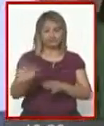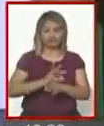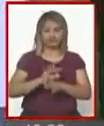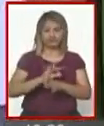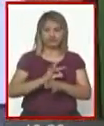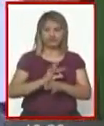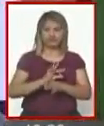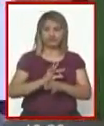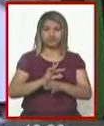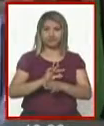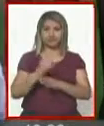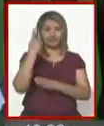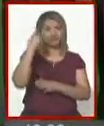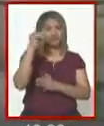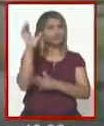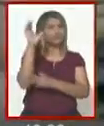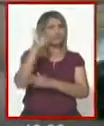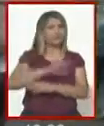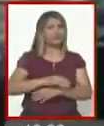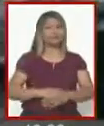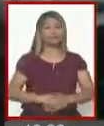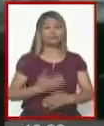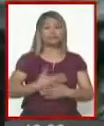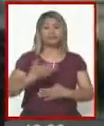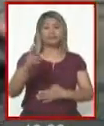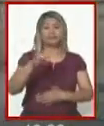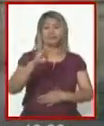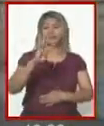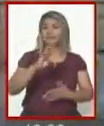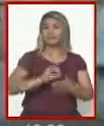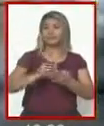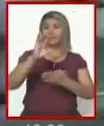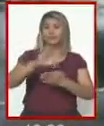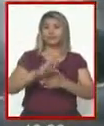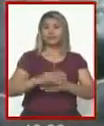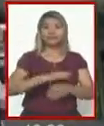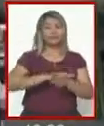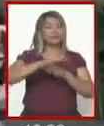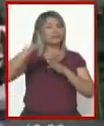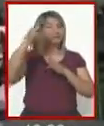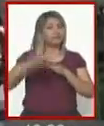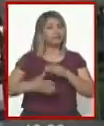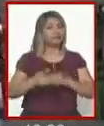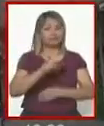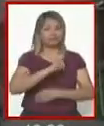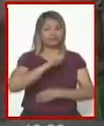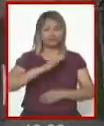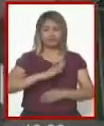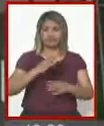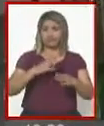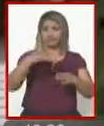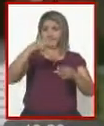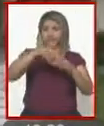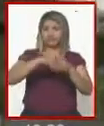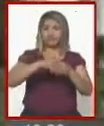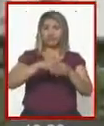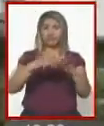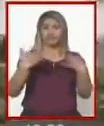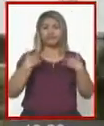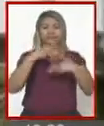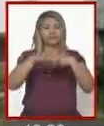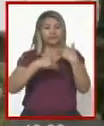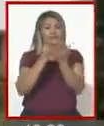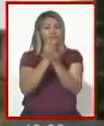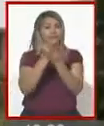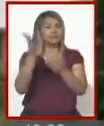funciones bajo precio este próximo 24 de octubre phoenix el plazo para que el tribunal supremo electoral tse estiba